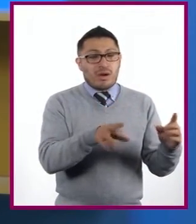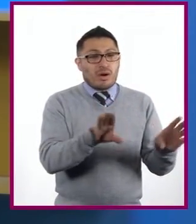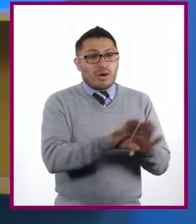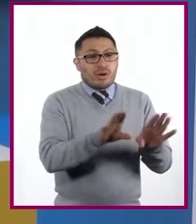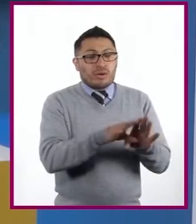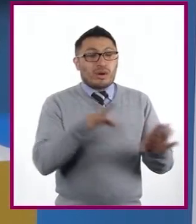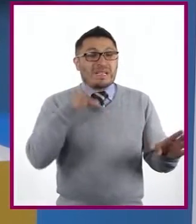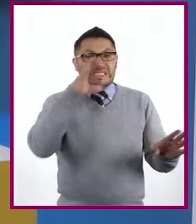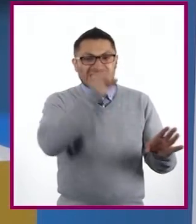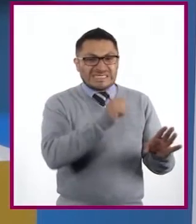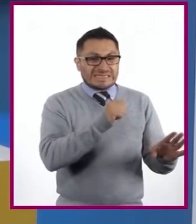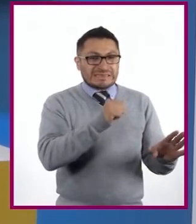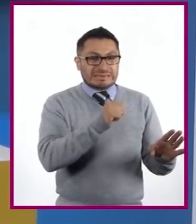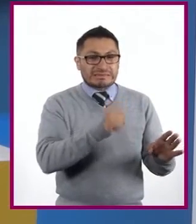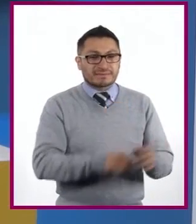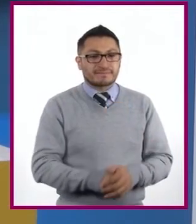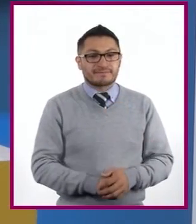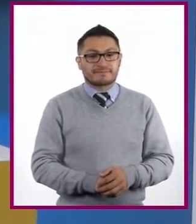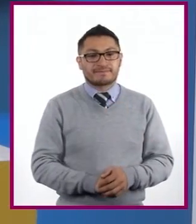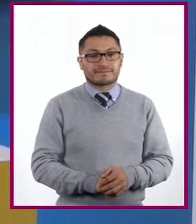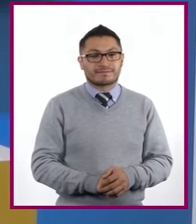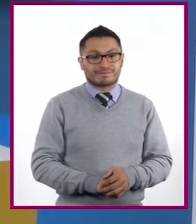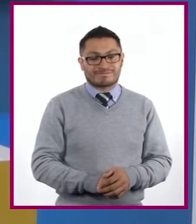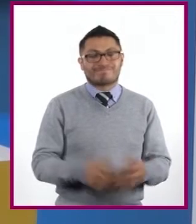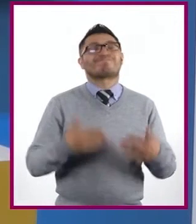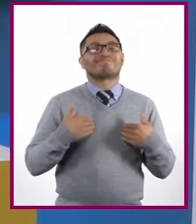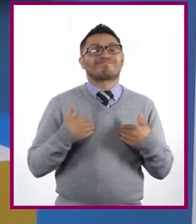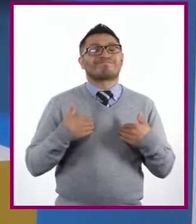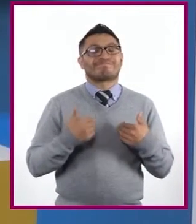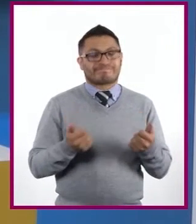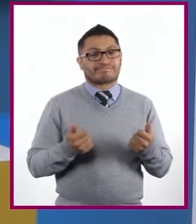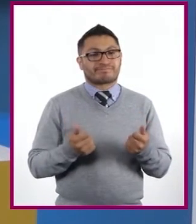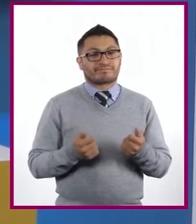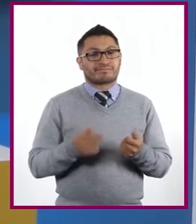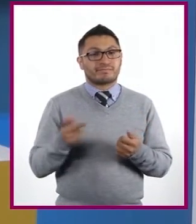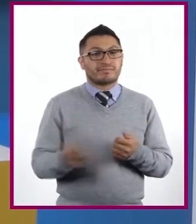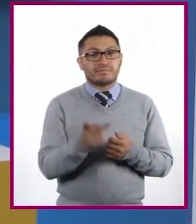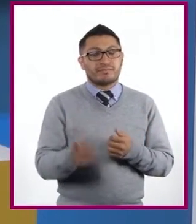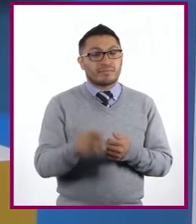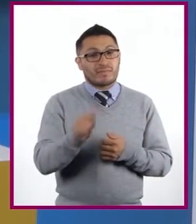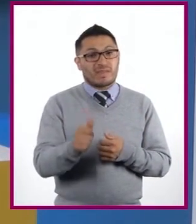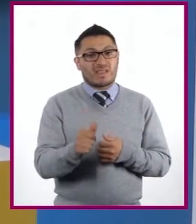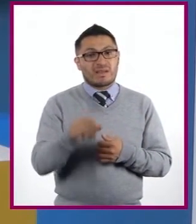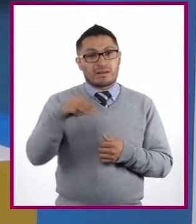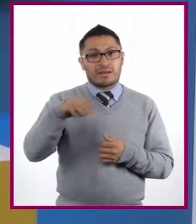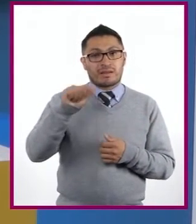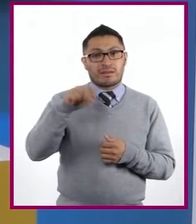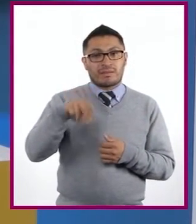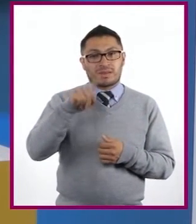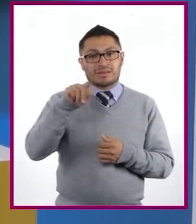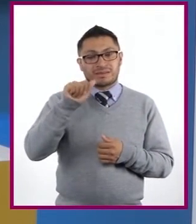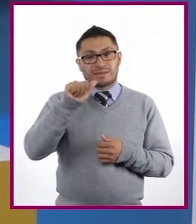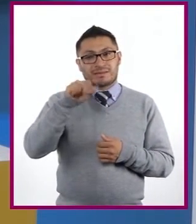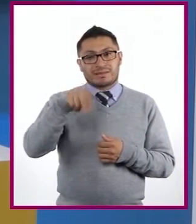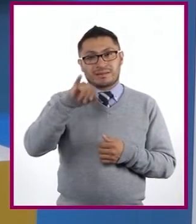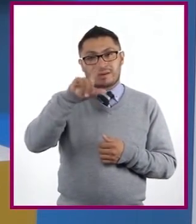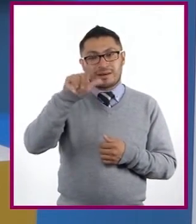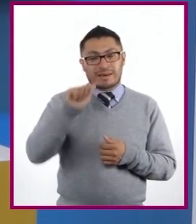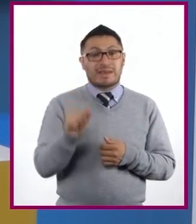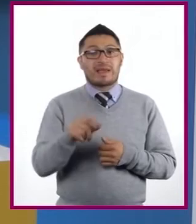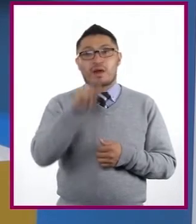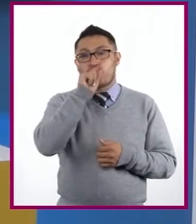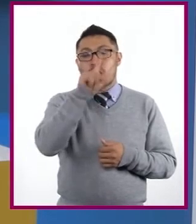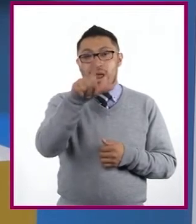consideramos caliente. Ya veo. Tenemos otra pregunta desde la Manzanilla de La Paz en Jalisco. Norma Reyes